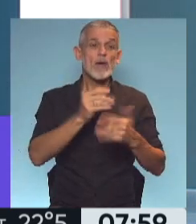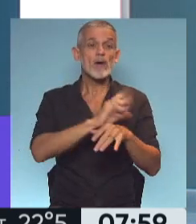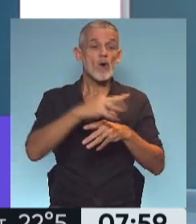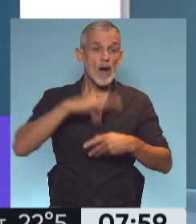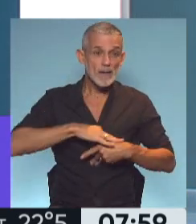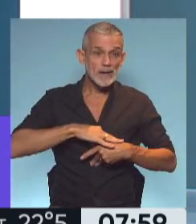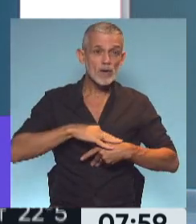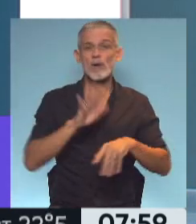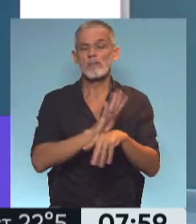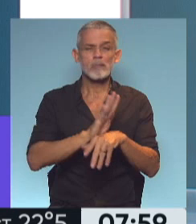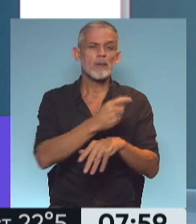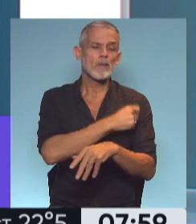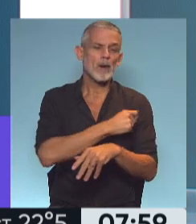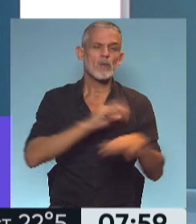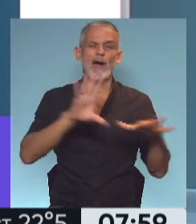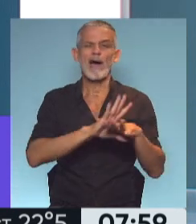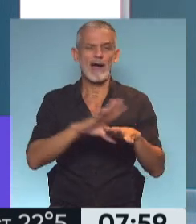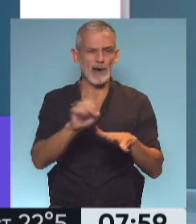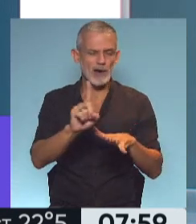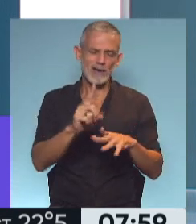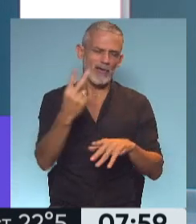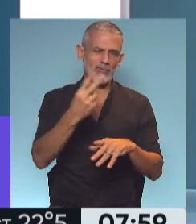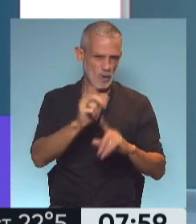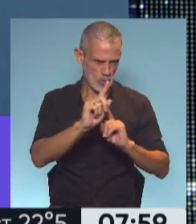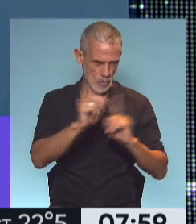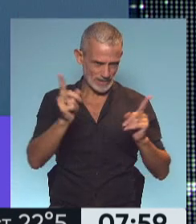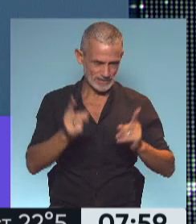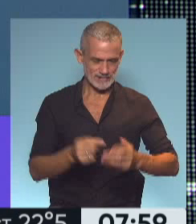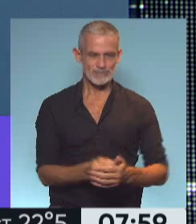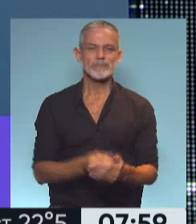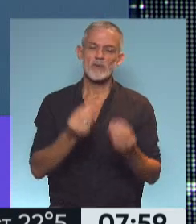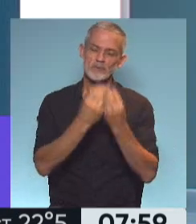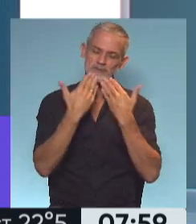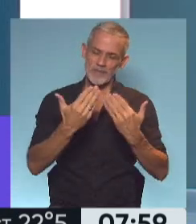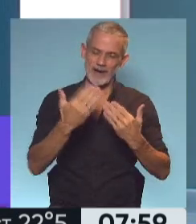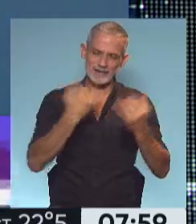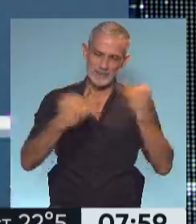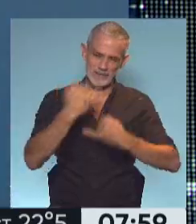enfermedad no significa que la eficacia de la vacuna esté en cuestionamiento. Eduardo, muchísimas gracias. No, gracias a ustedes. Nosotros